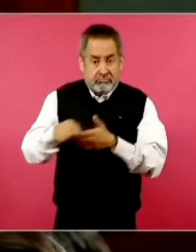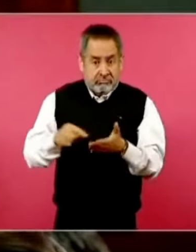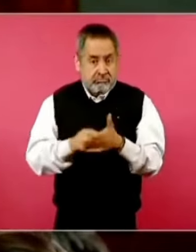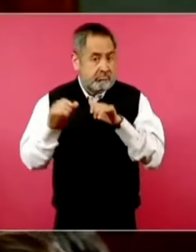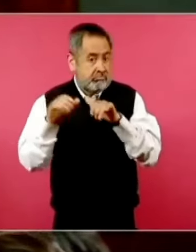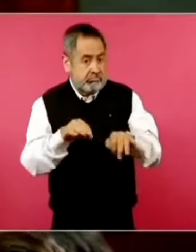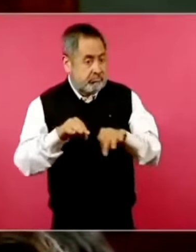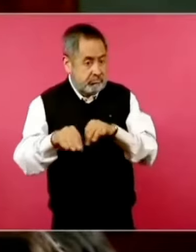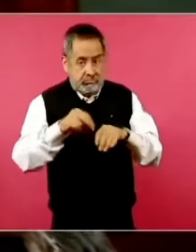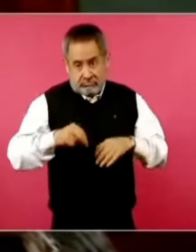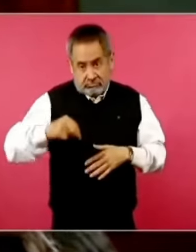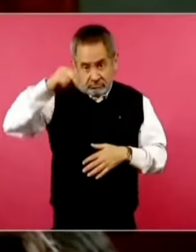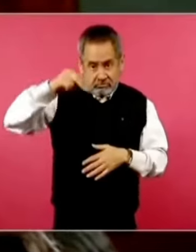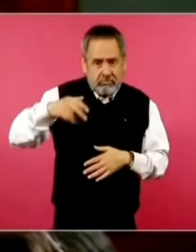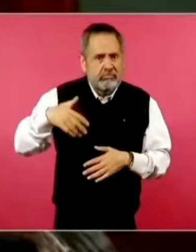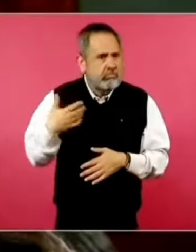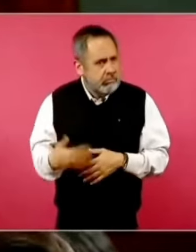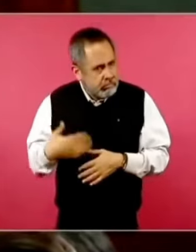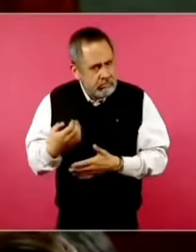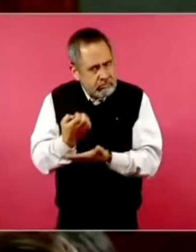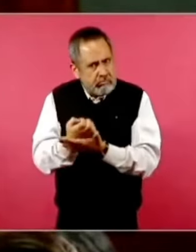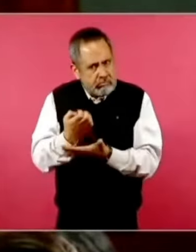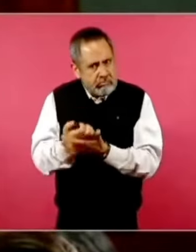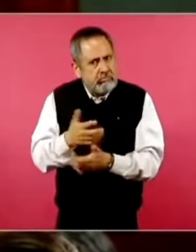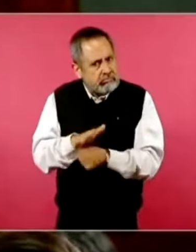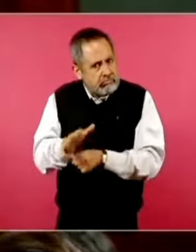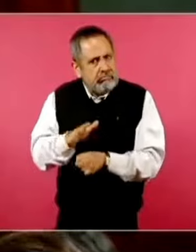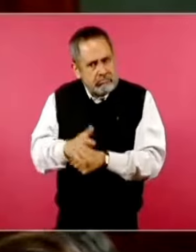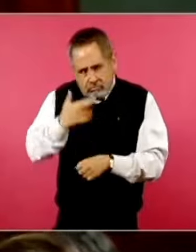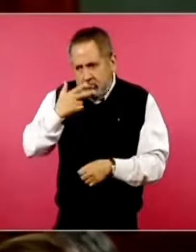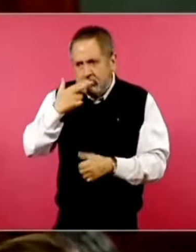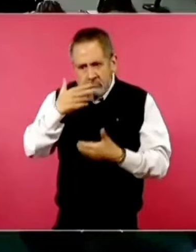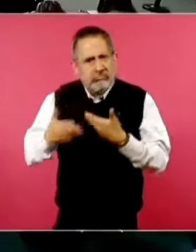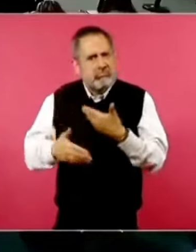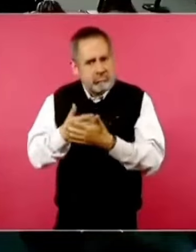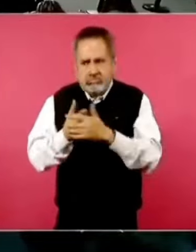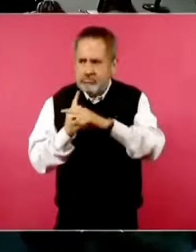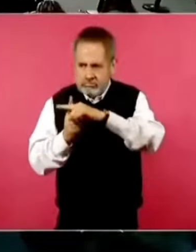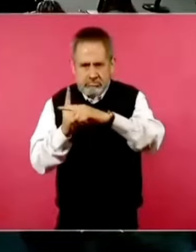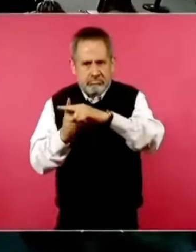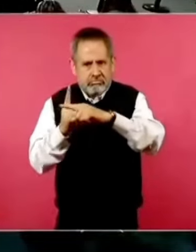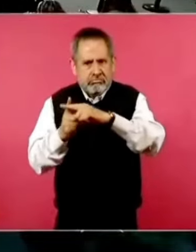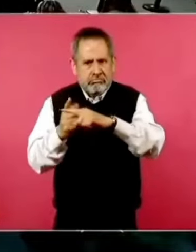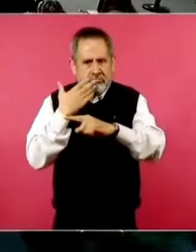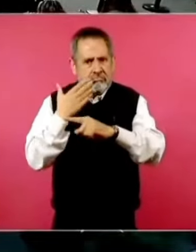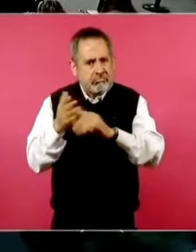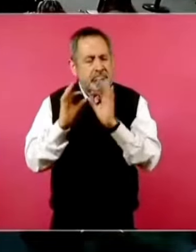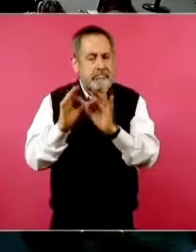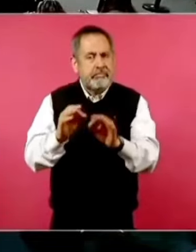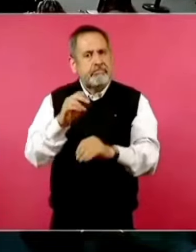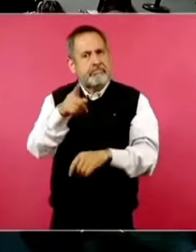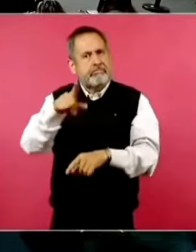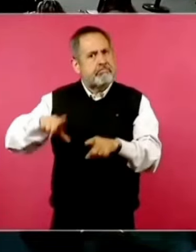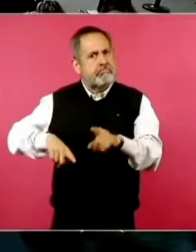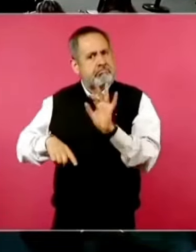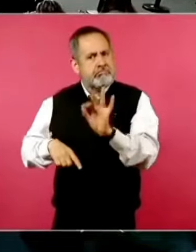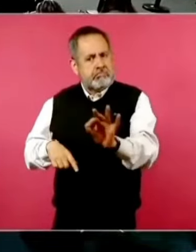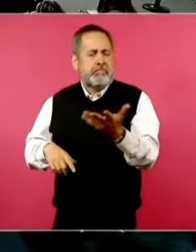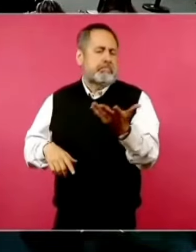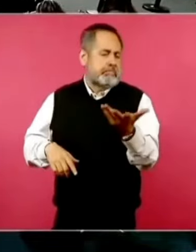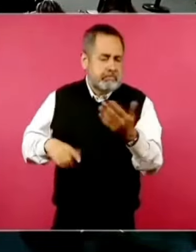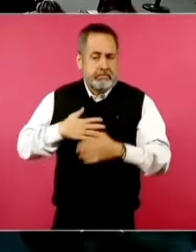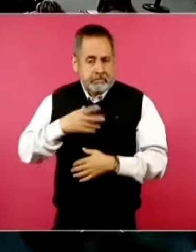en la región norte. Entonces, la economía creo que da mucho de qué hablar al respecto del análisis de lo que ha sido su administración. Entonces, quería yo